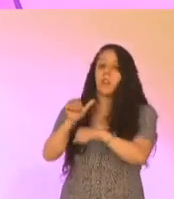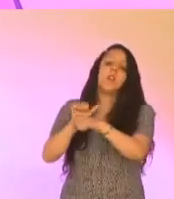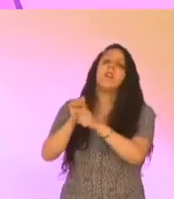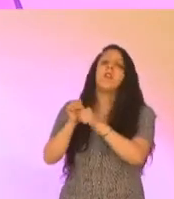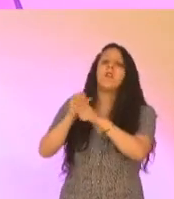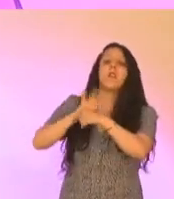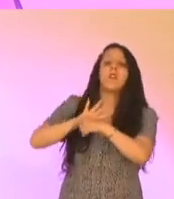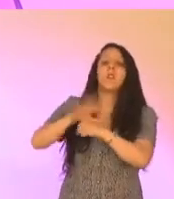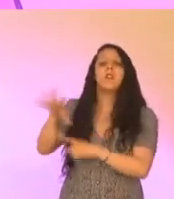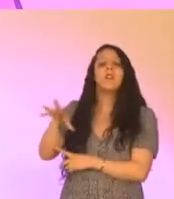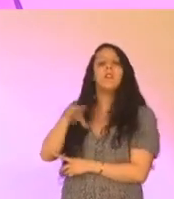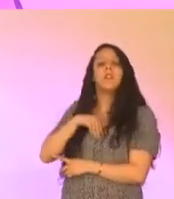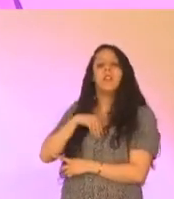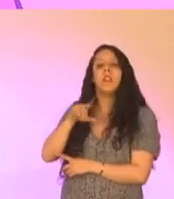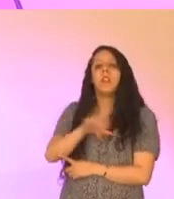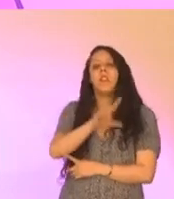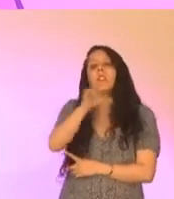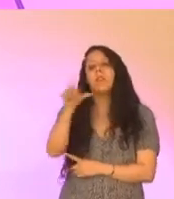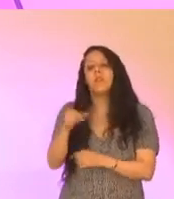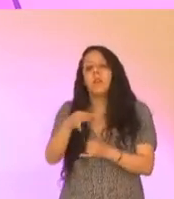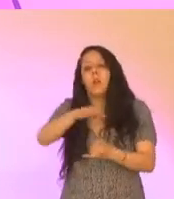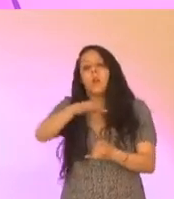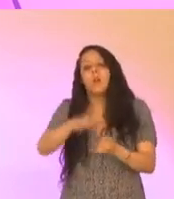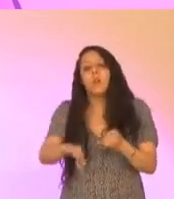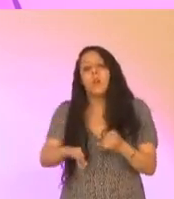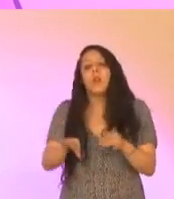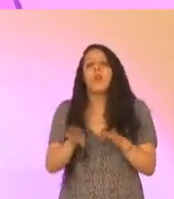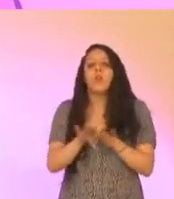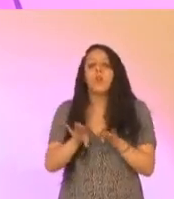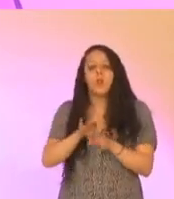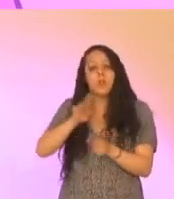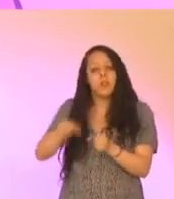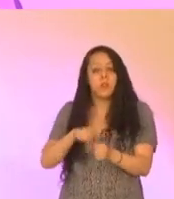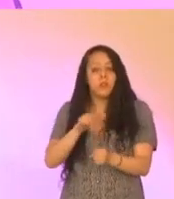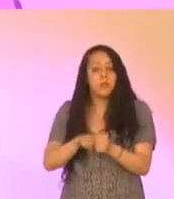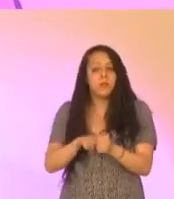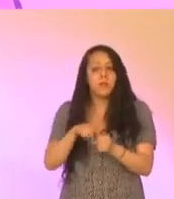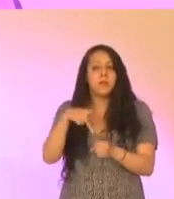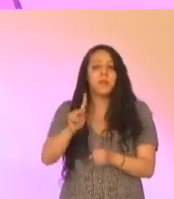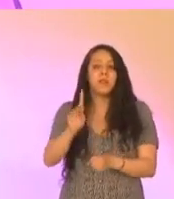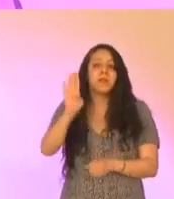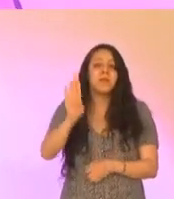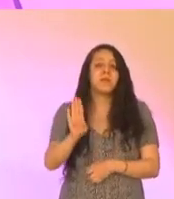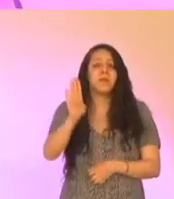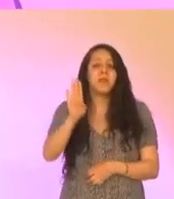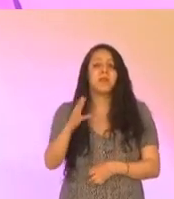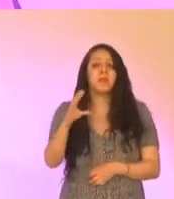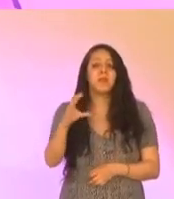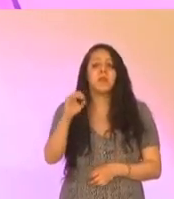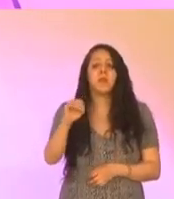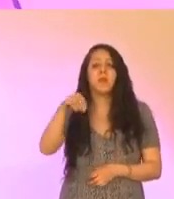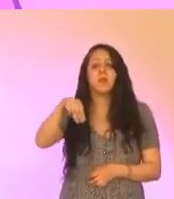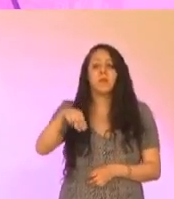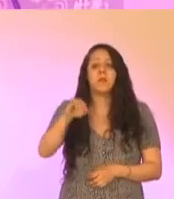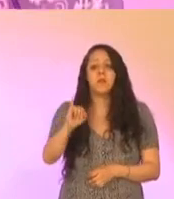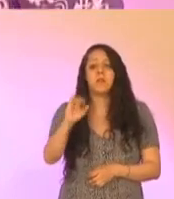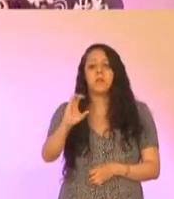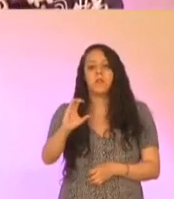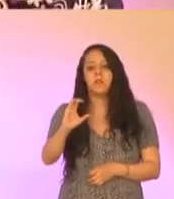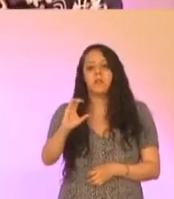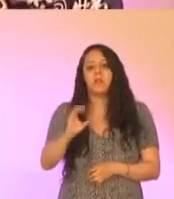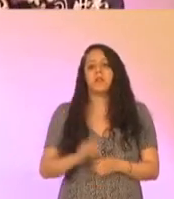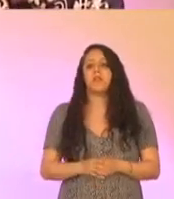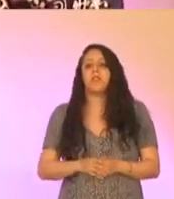termina con la nueva normalidad ya con un cómic una literatura gráfica que habla de cómo ya nos